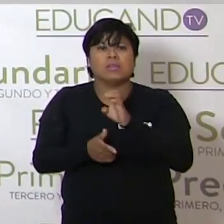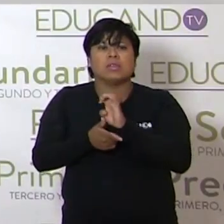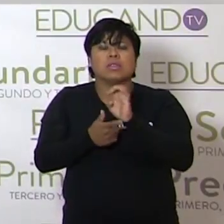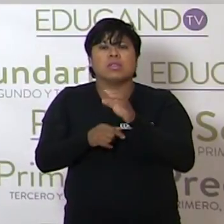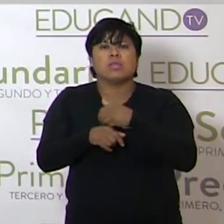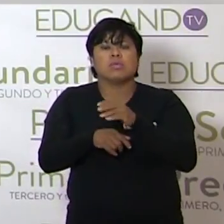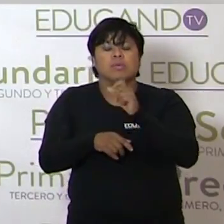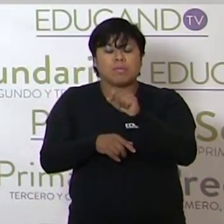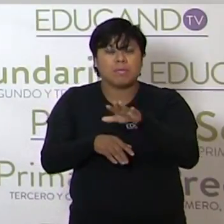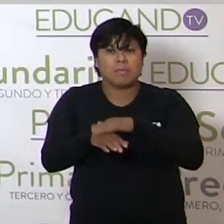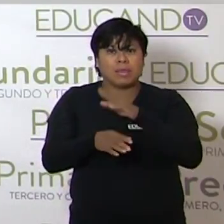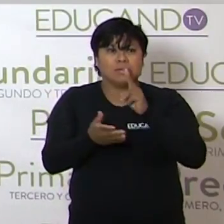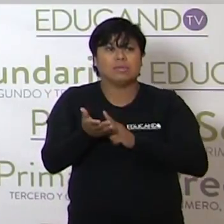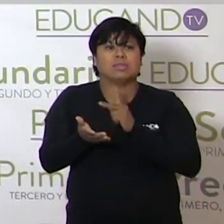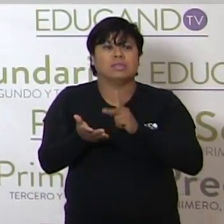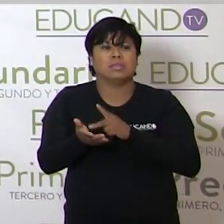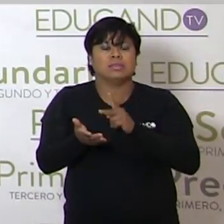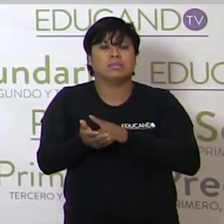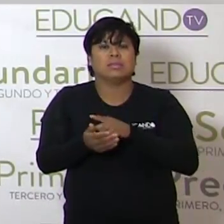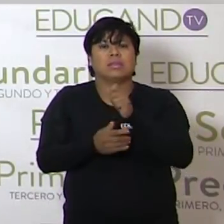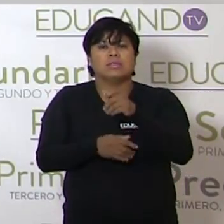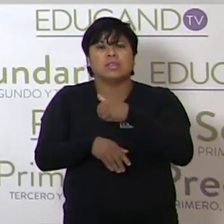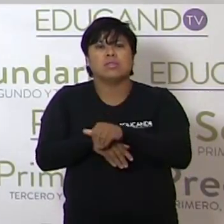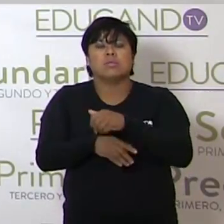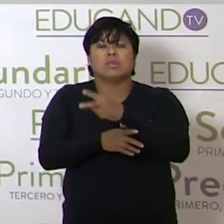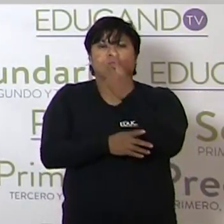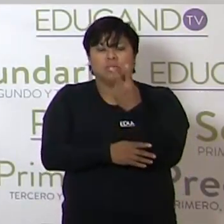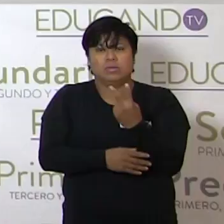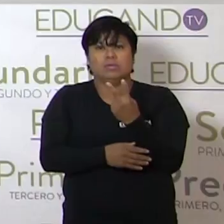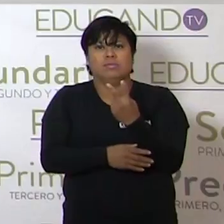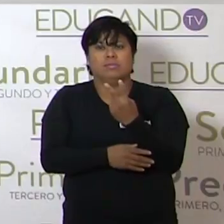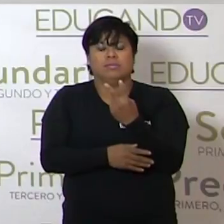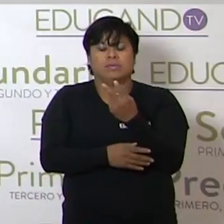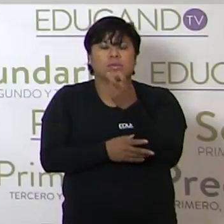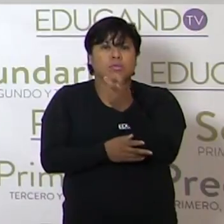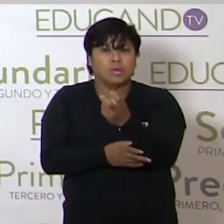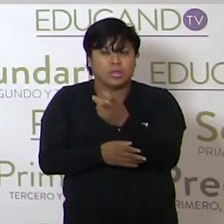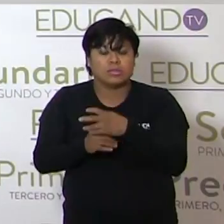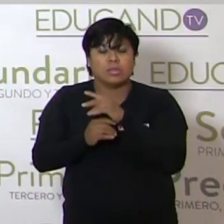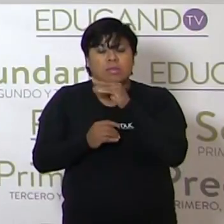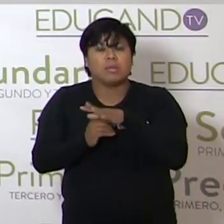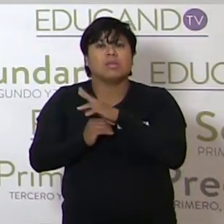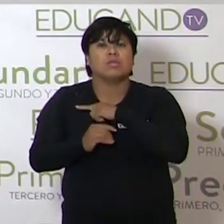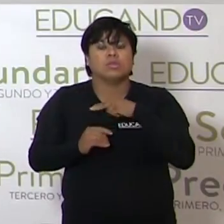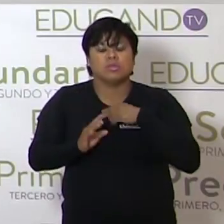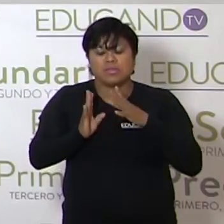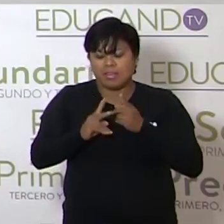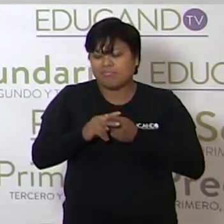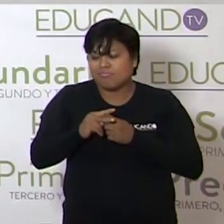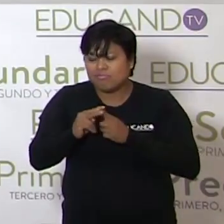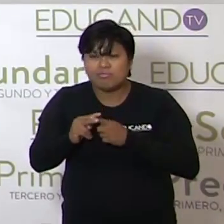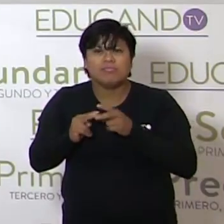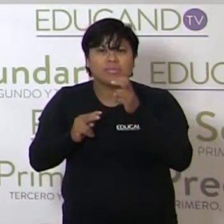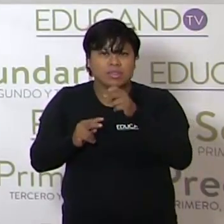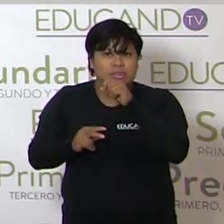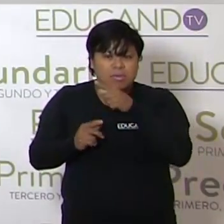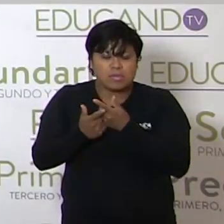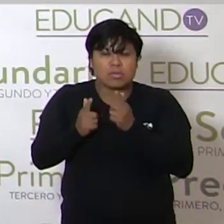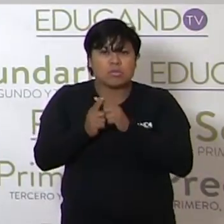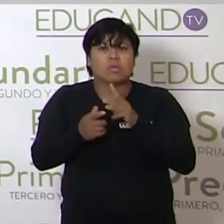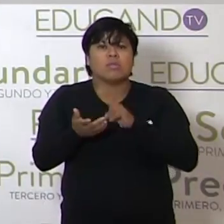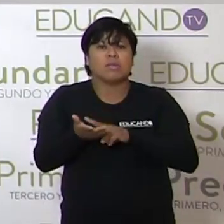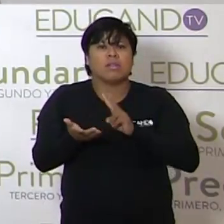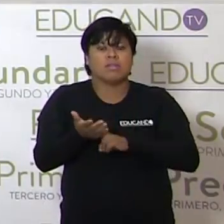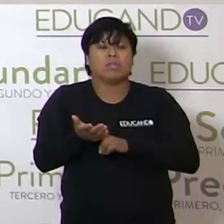que se repite más veces es el número 2. Por lo tanto, también ya estamos calculando en este mismo conjunto de valores